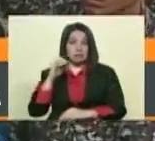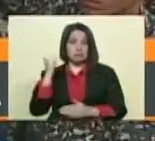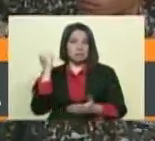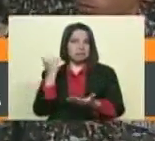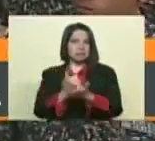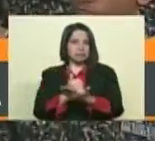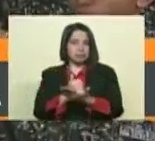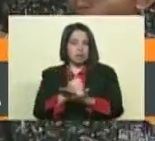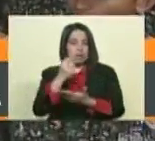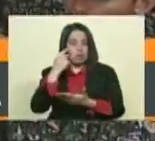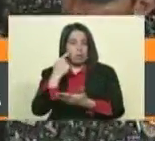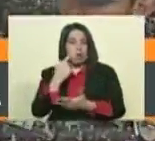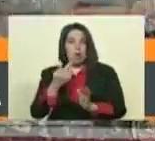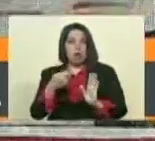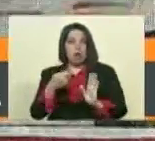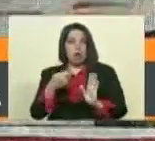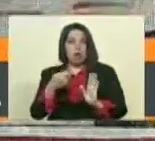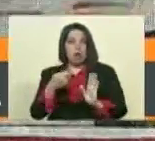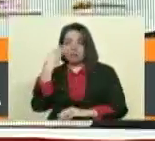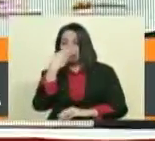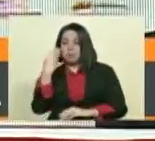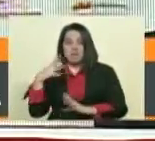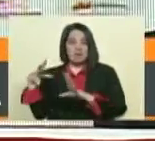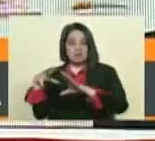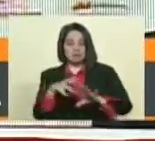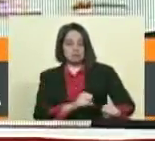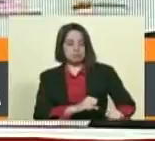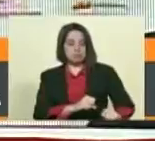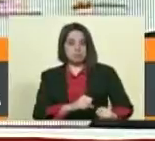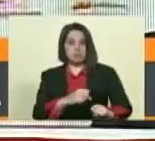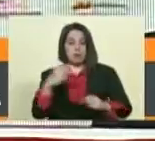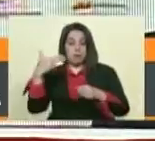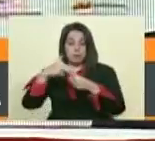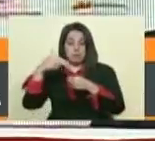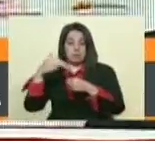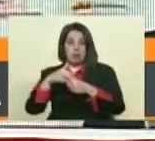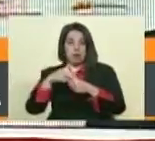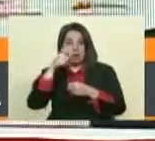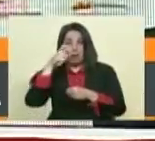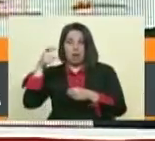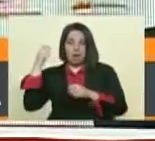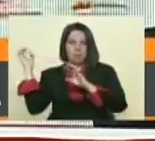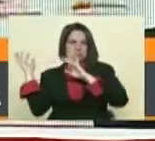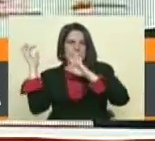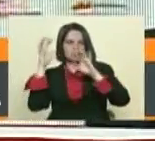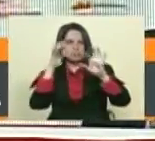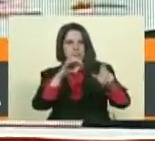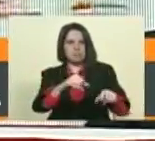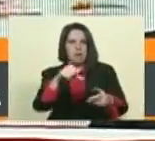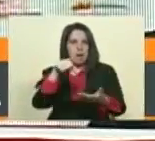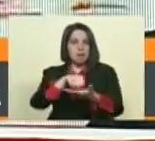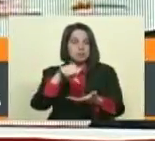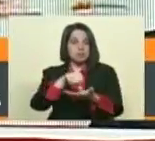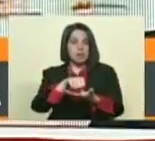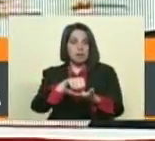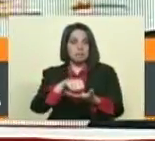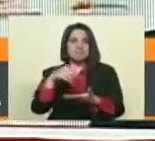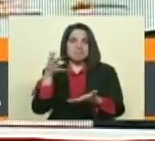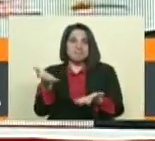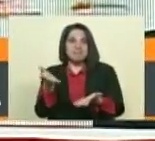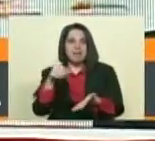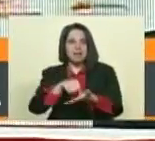simbología, el máximo ejemplo de petrolero. Y la migración del campo a la ciudad comenzó un proceso de